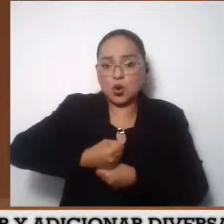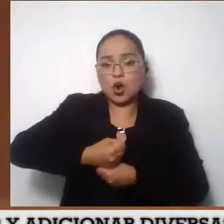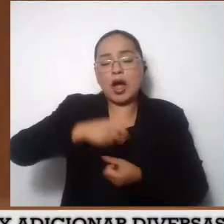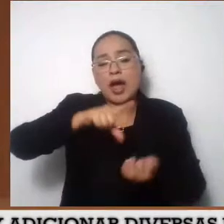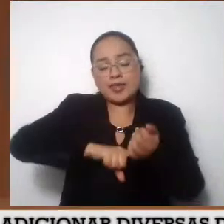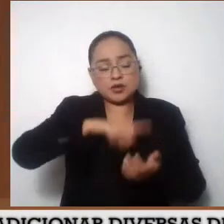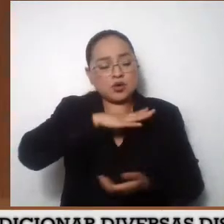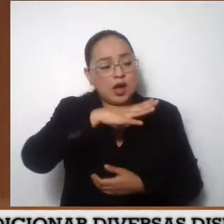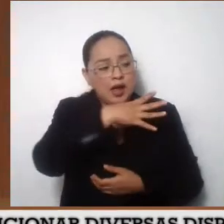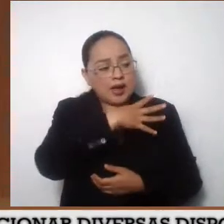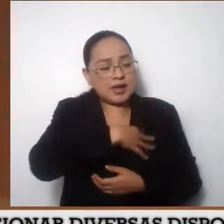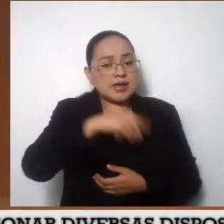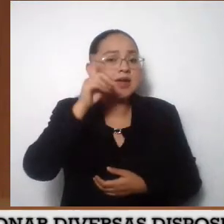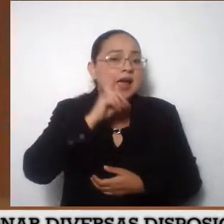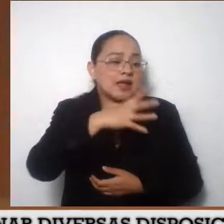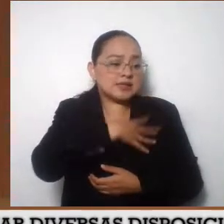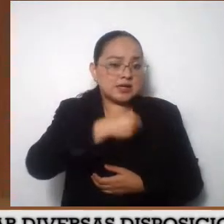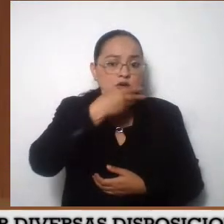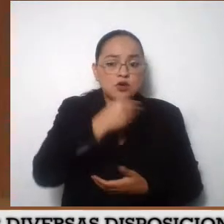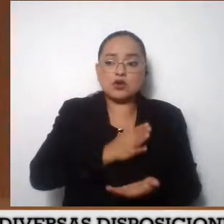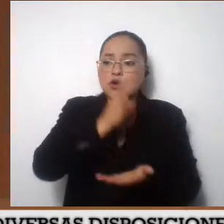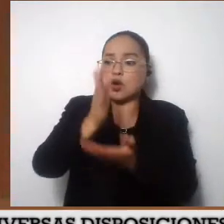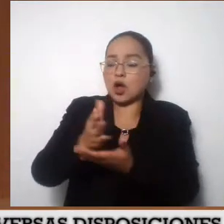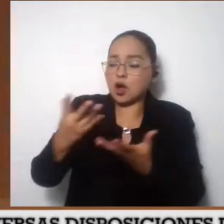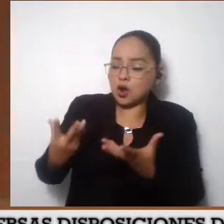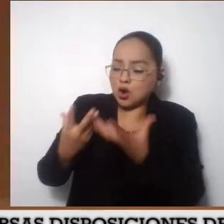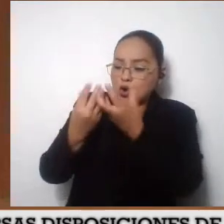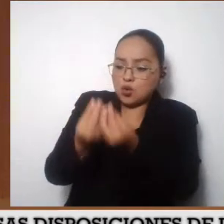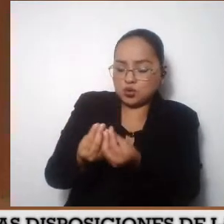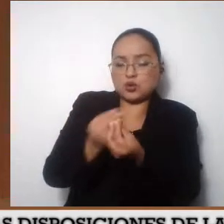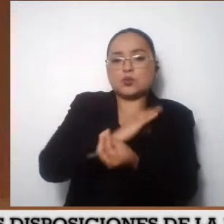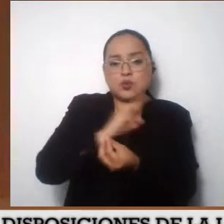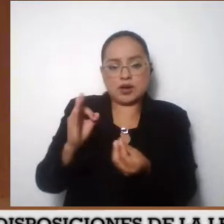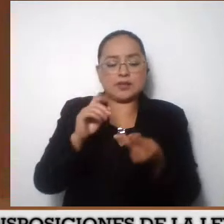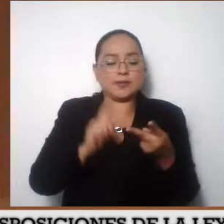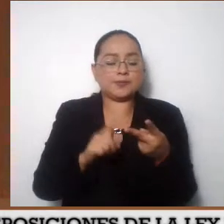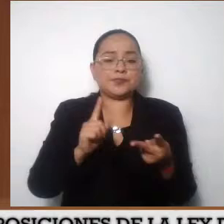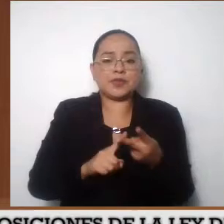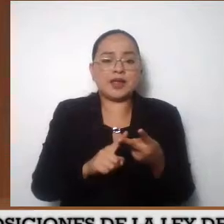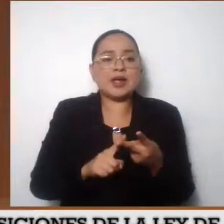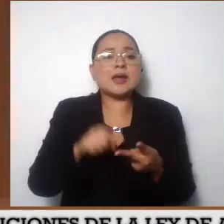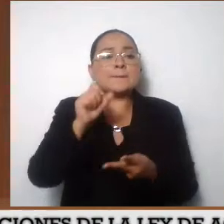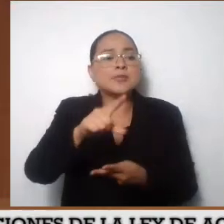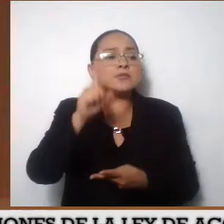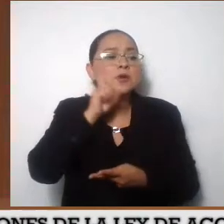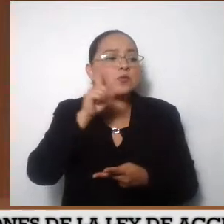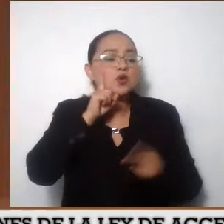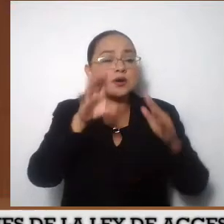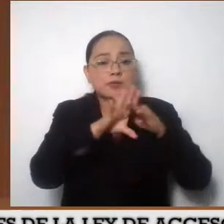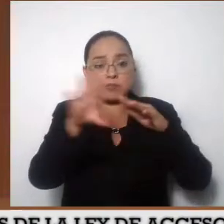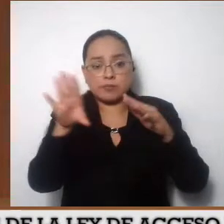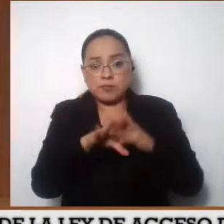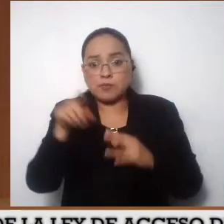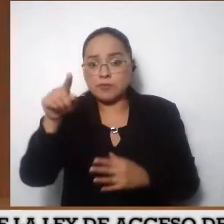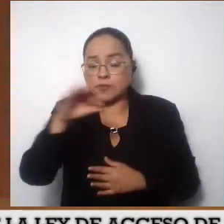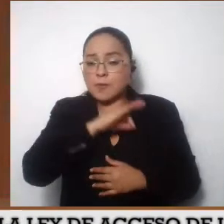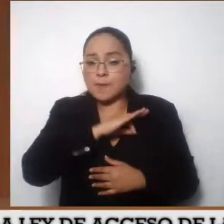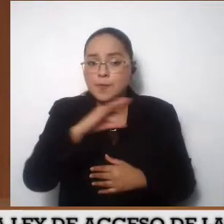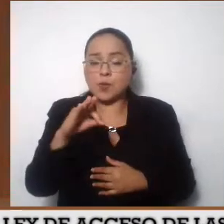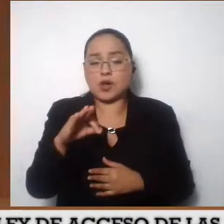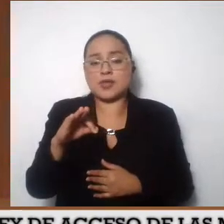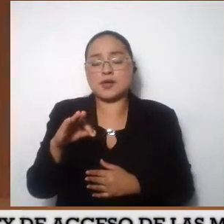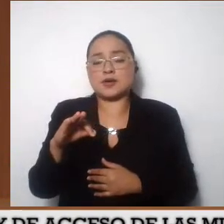podrán acudir a los refugios con estos. Octava, además de las anteriores, las mujeres migrantes en tránsito víctimas de